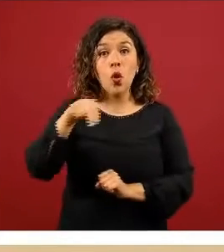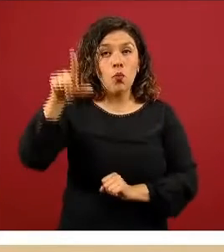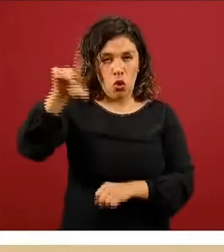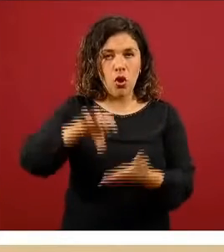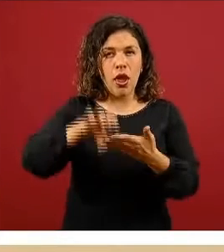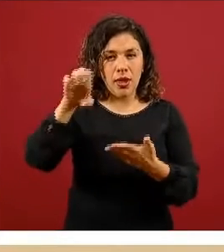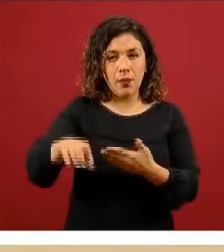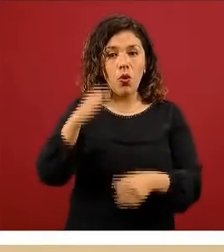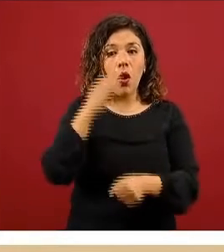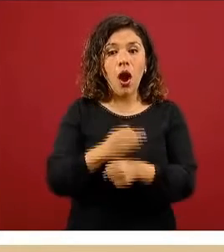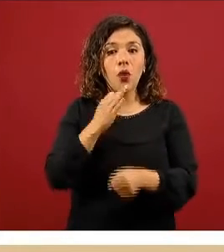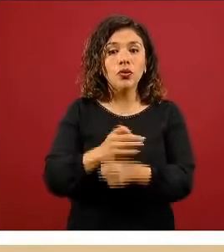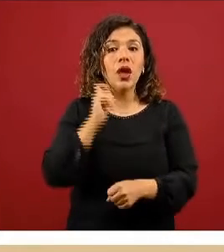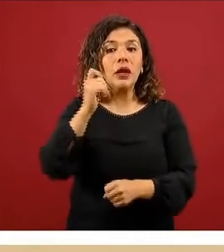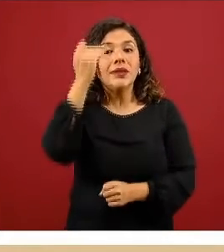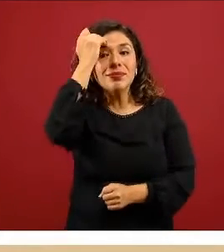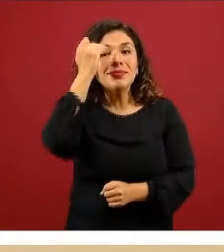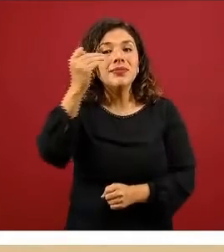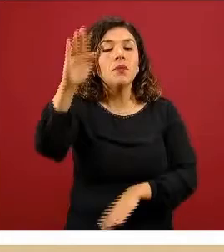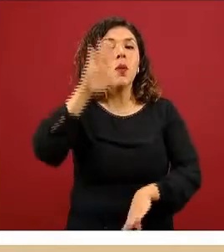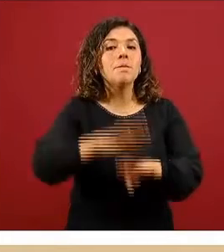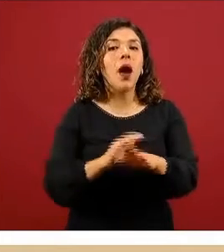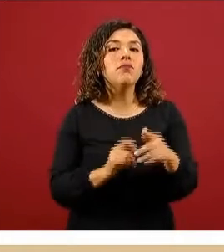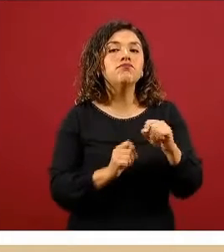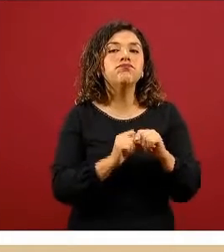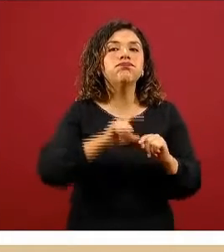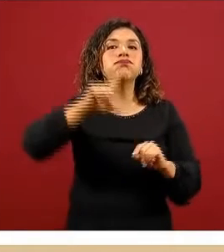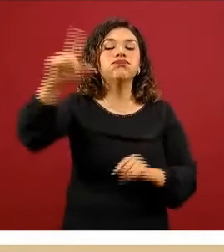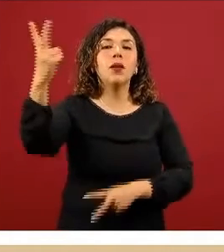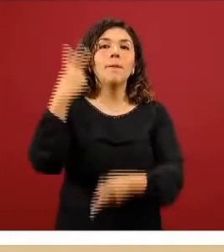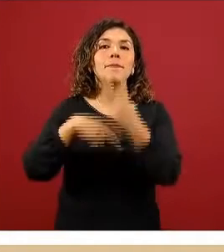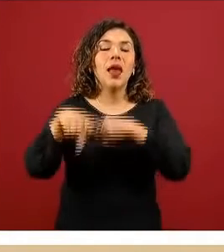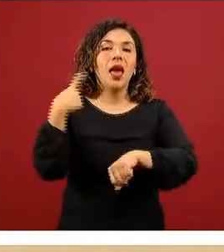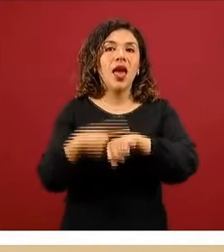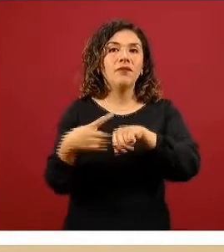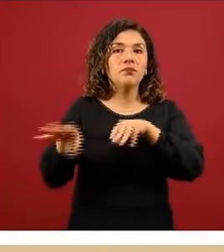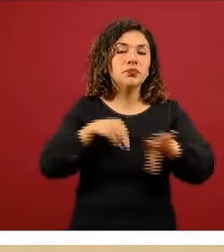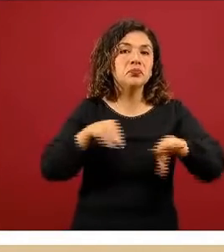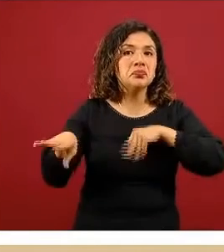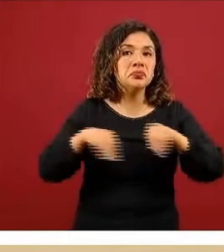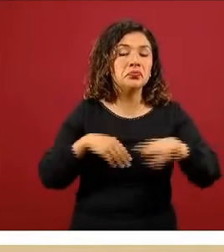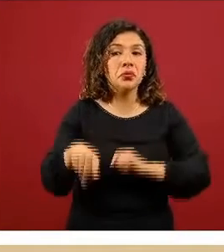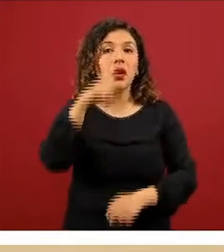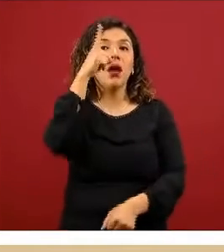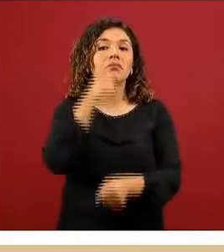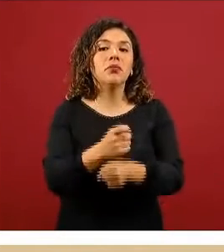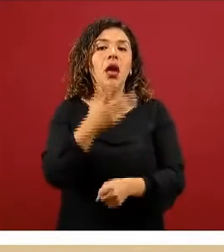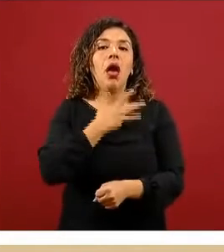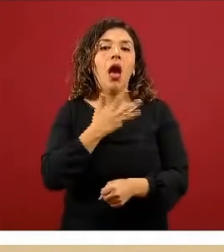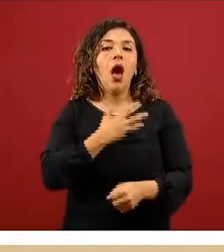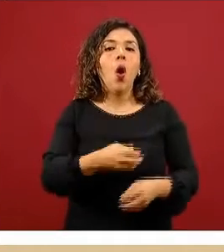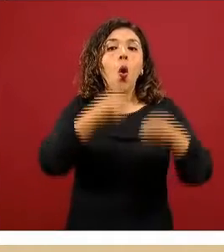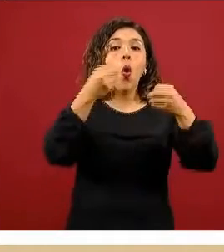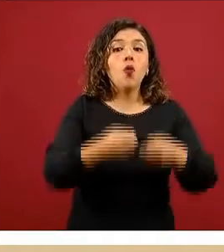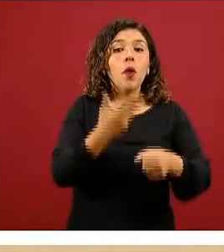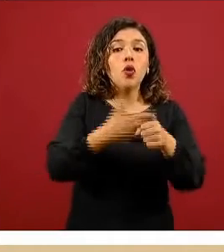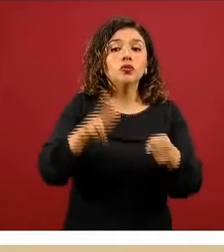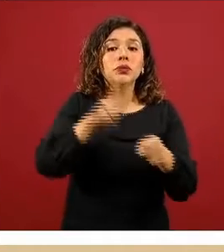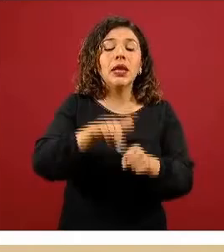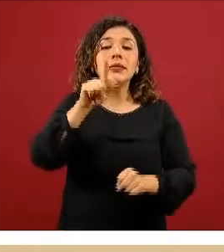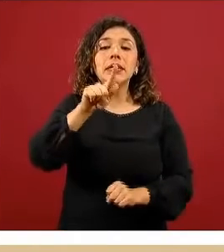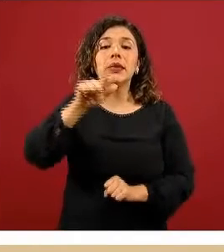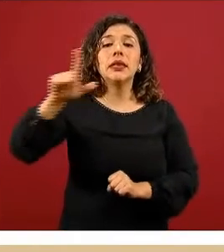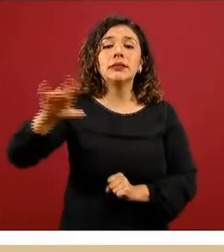que están justamente en la fase de crecimiento rápido de su epidemia y han tenido ya una ocupación hospitalaria